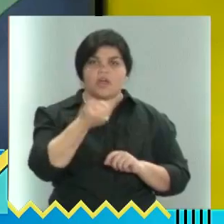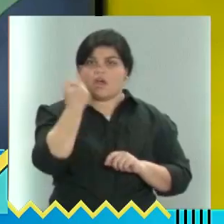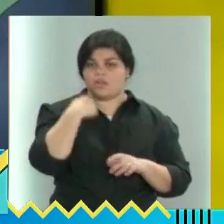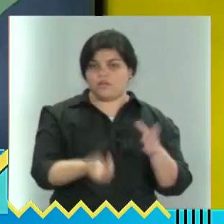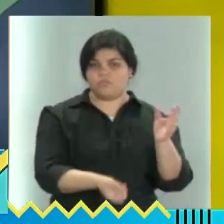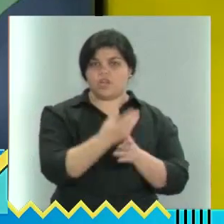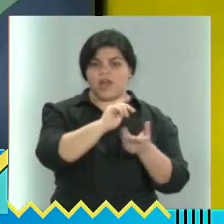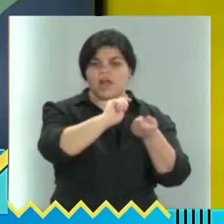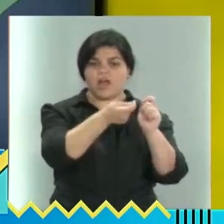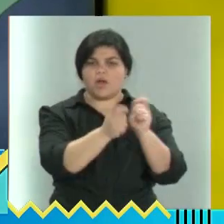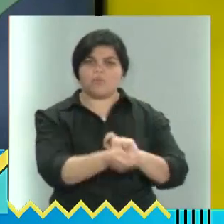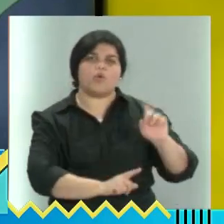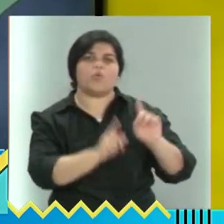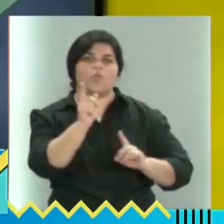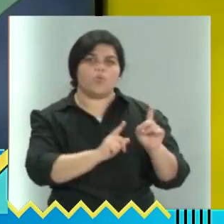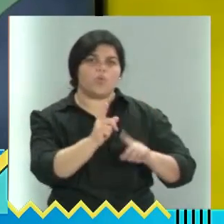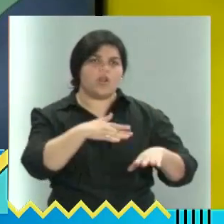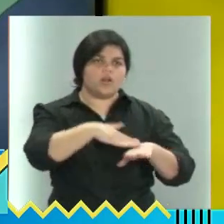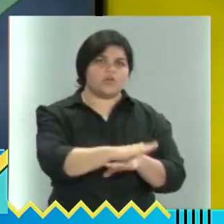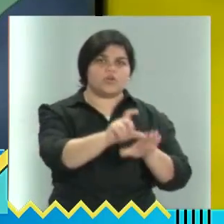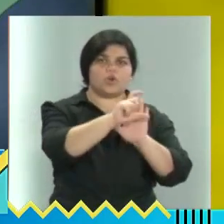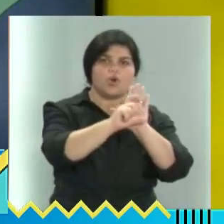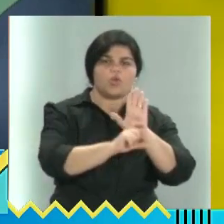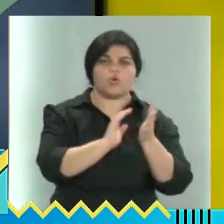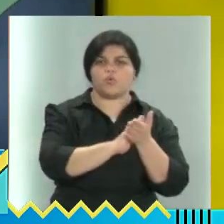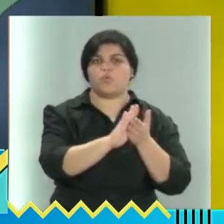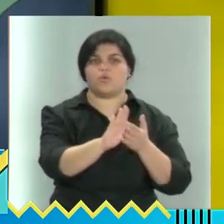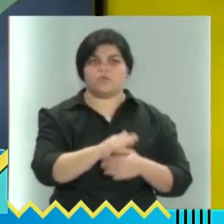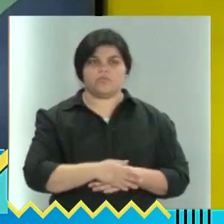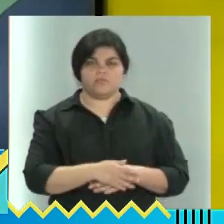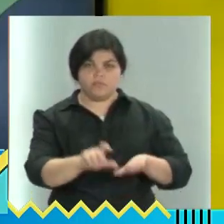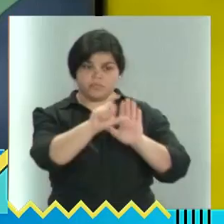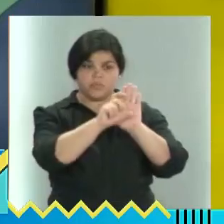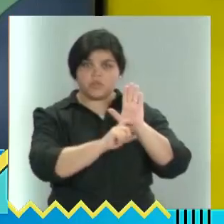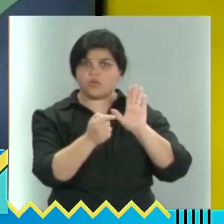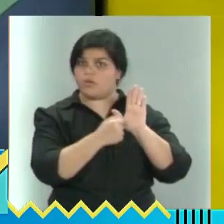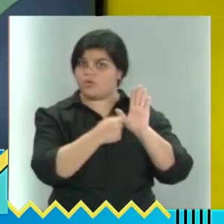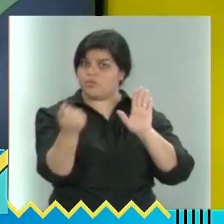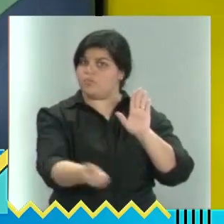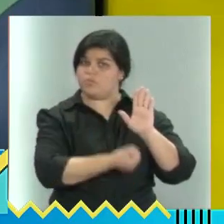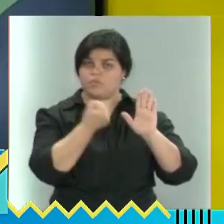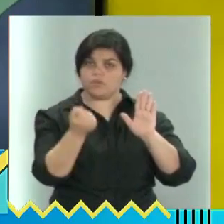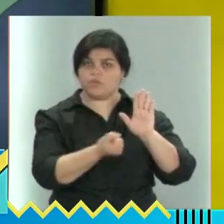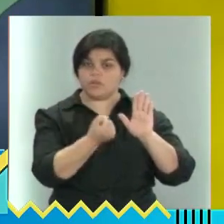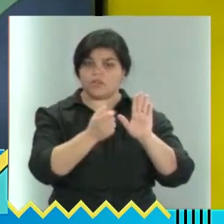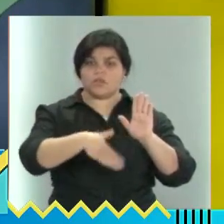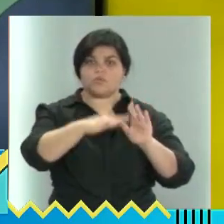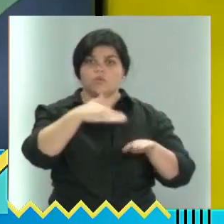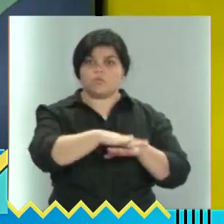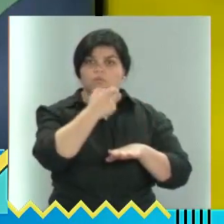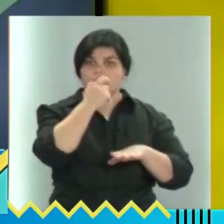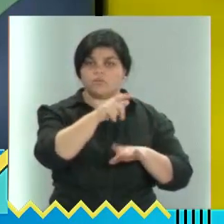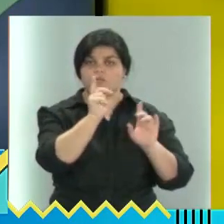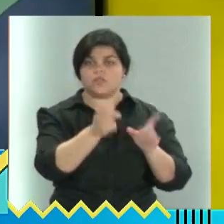mostraron las modificaciones que están haciendo al nuevo código. Sí, el código es fundamental, no solamente para lo que es la ciudad de Mendoza, sino